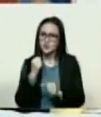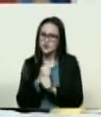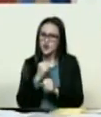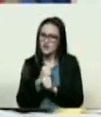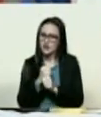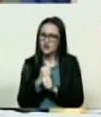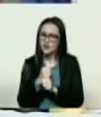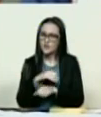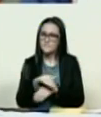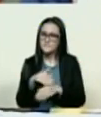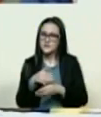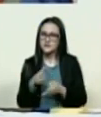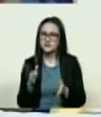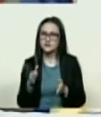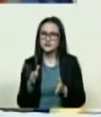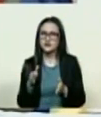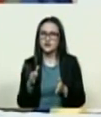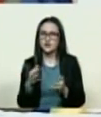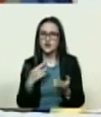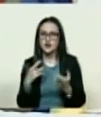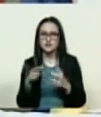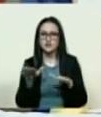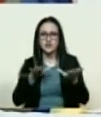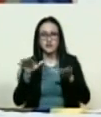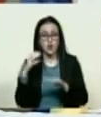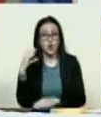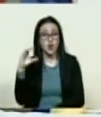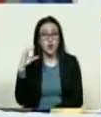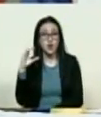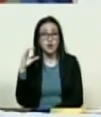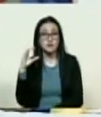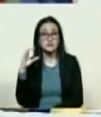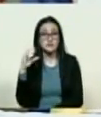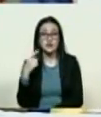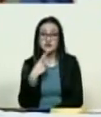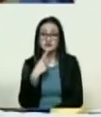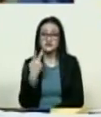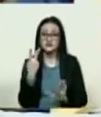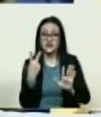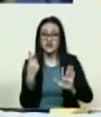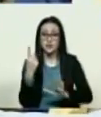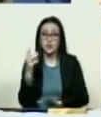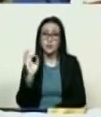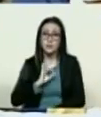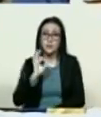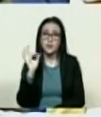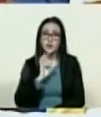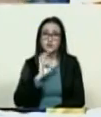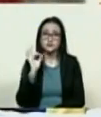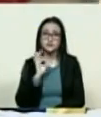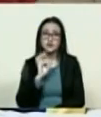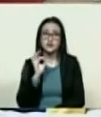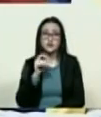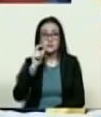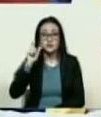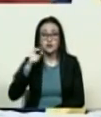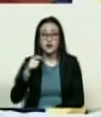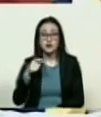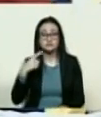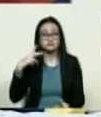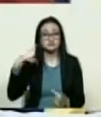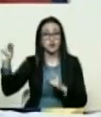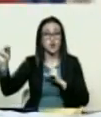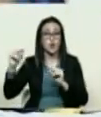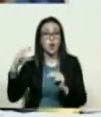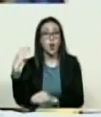hicieron desde el Ministerio de Relaciones Exteriores colombiano, donde dice que el 71% de los que se están yendo para allá